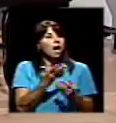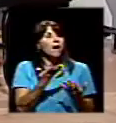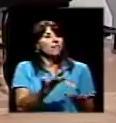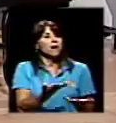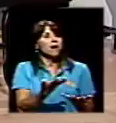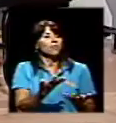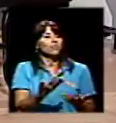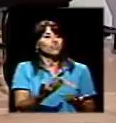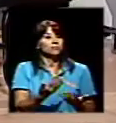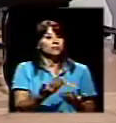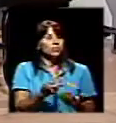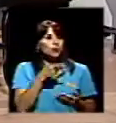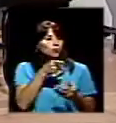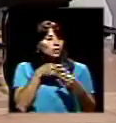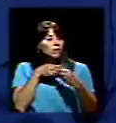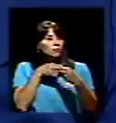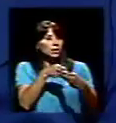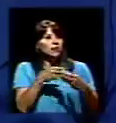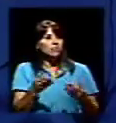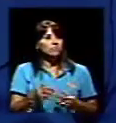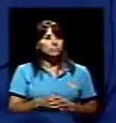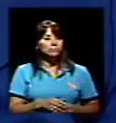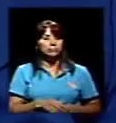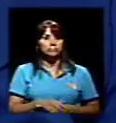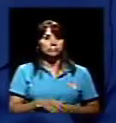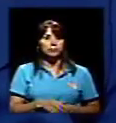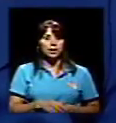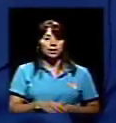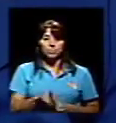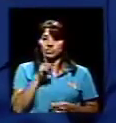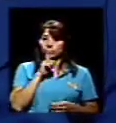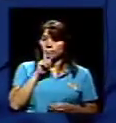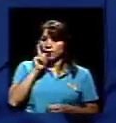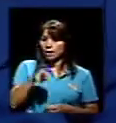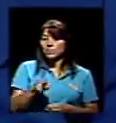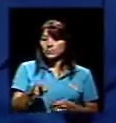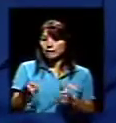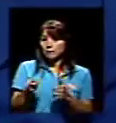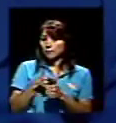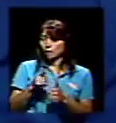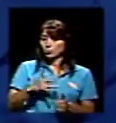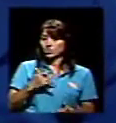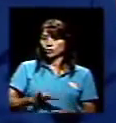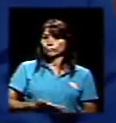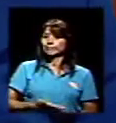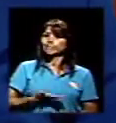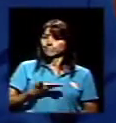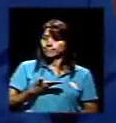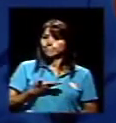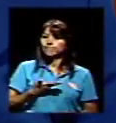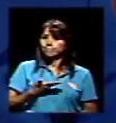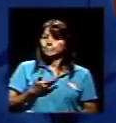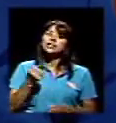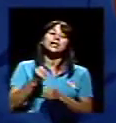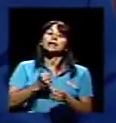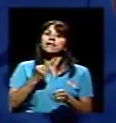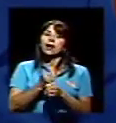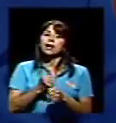de esa popa en la que usted está? Bueno, realmente, primero, es un orgullo estar